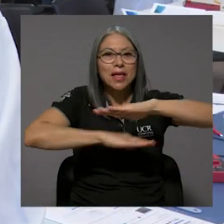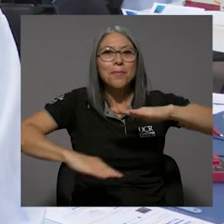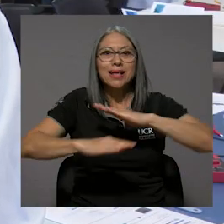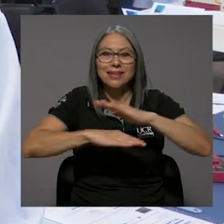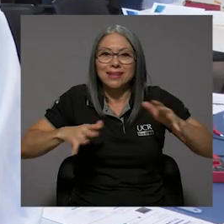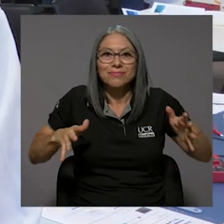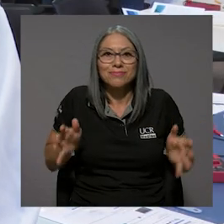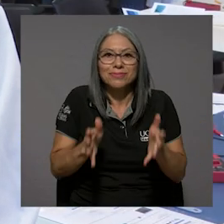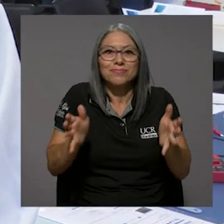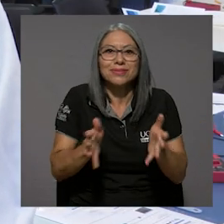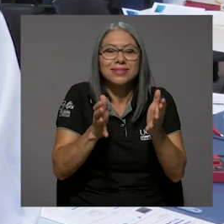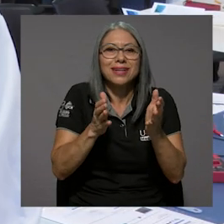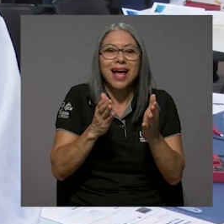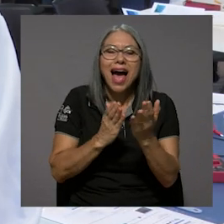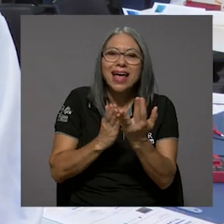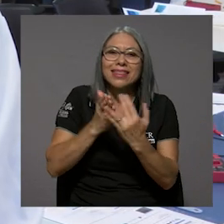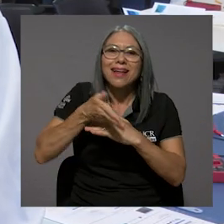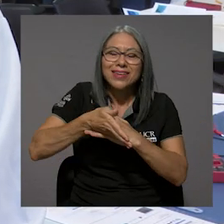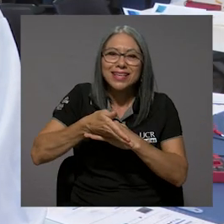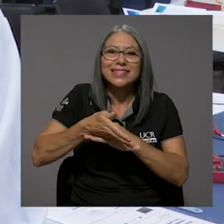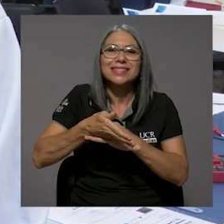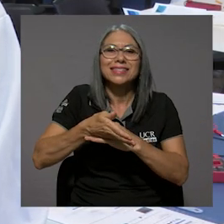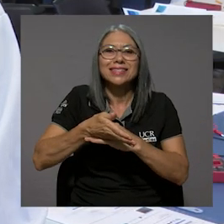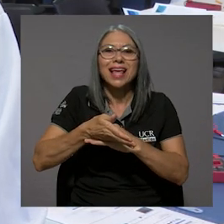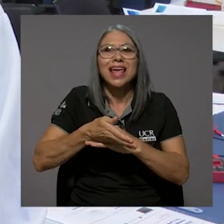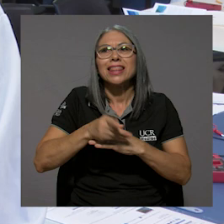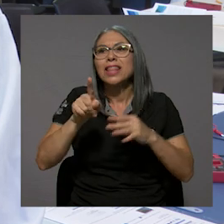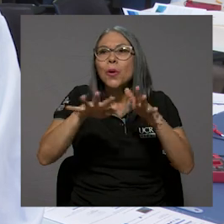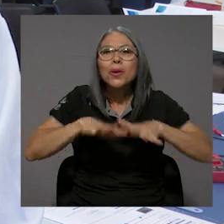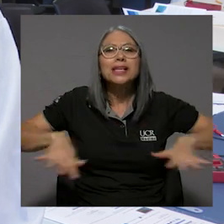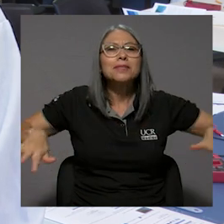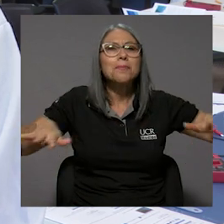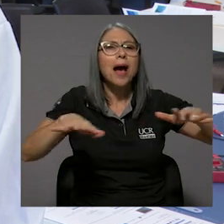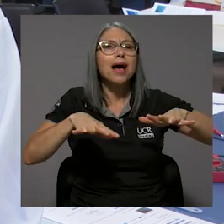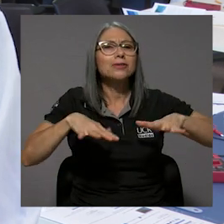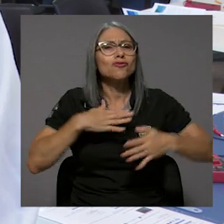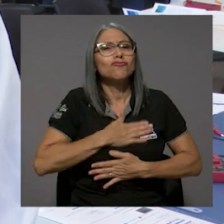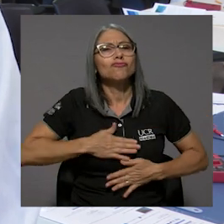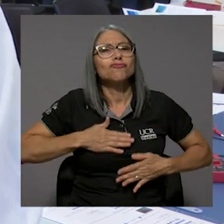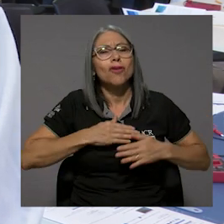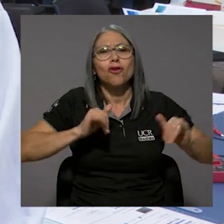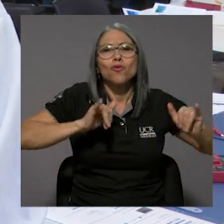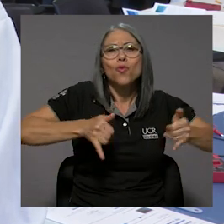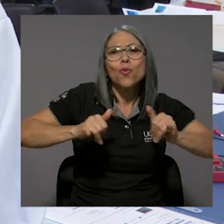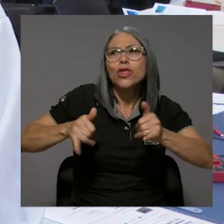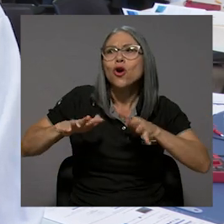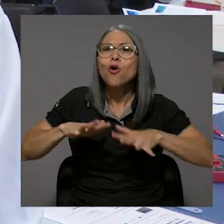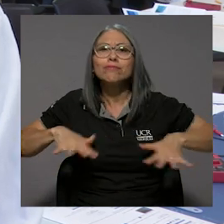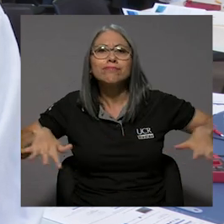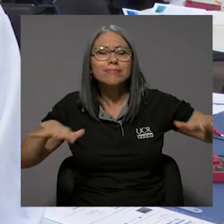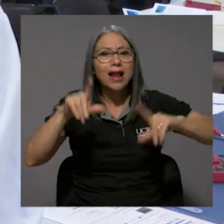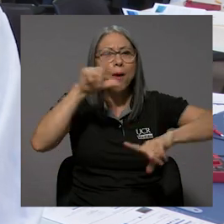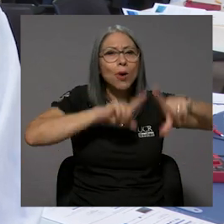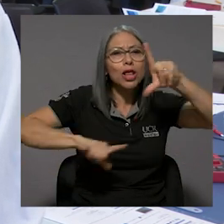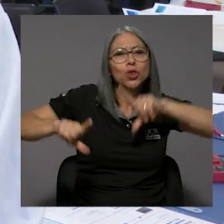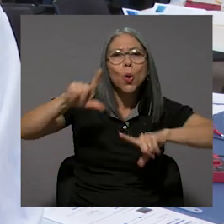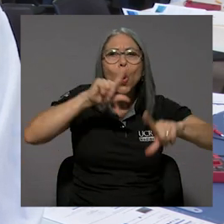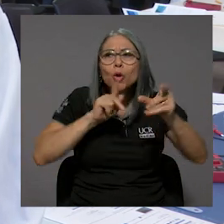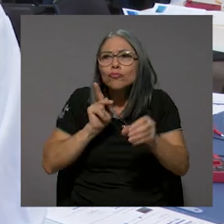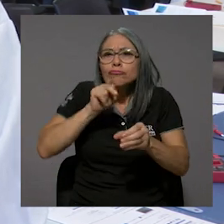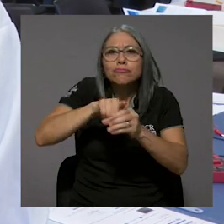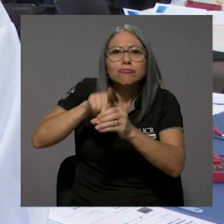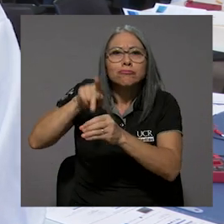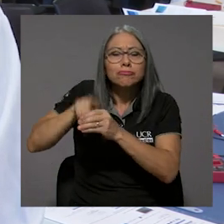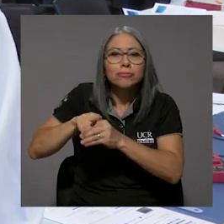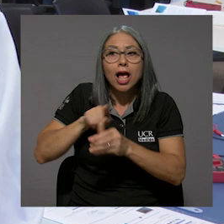través de un espacio lúdico un poco, de laboratorio, de que los muchachos de los